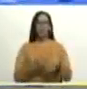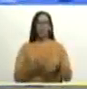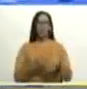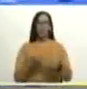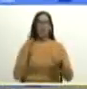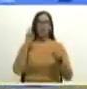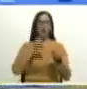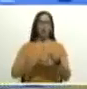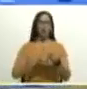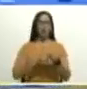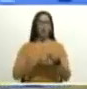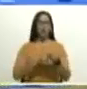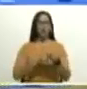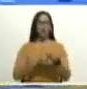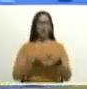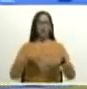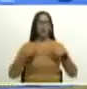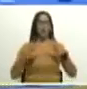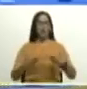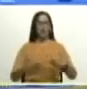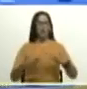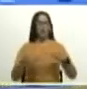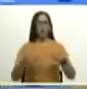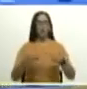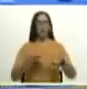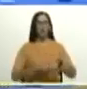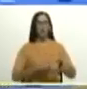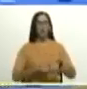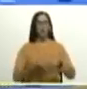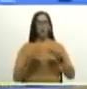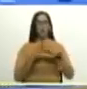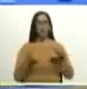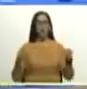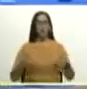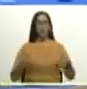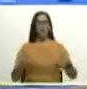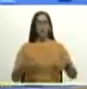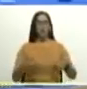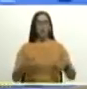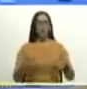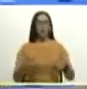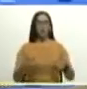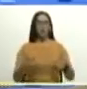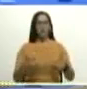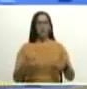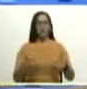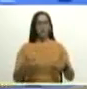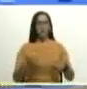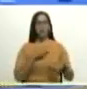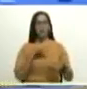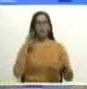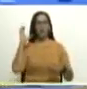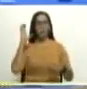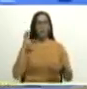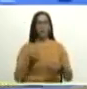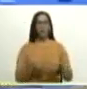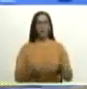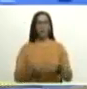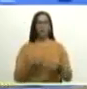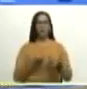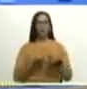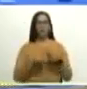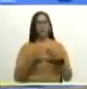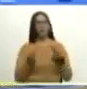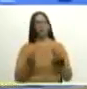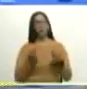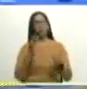articular en una nueva etapa todo este esfuerzo vital de nuestro país. Así que con